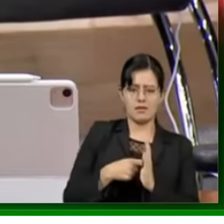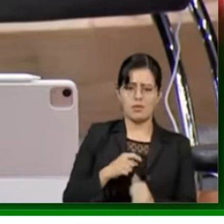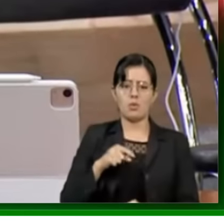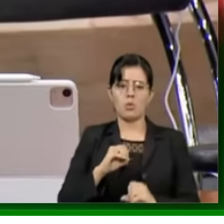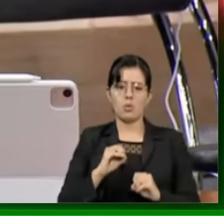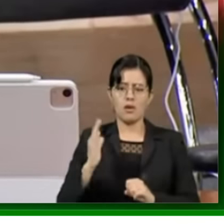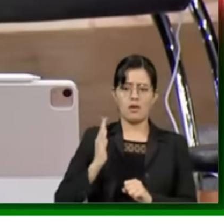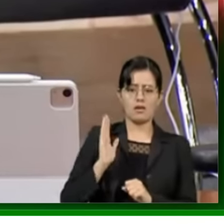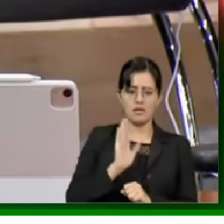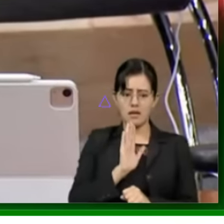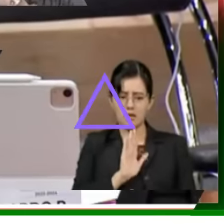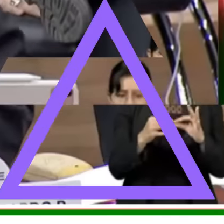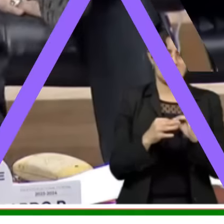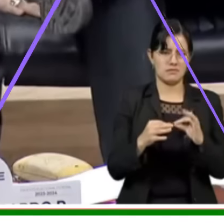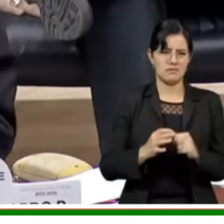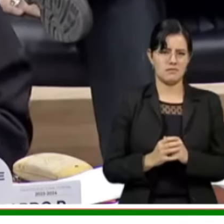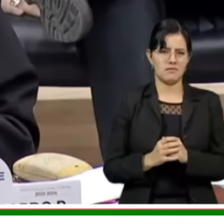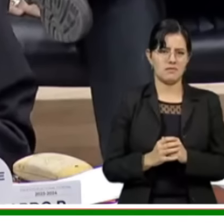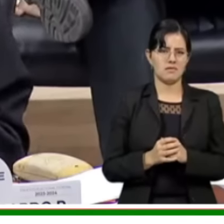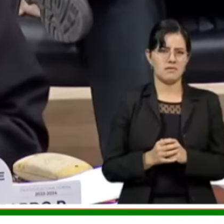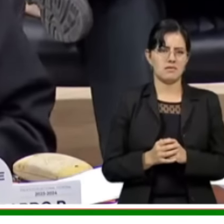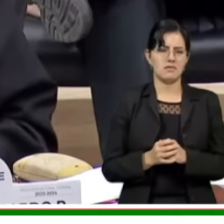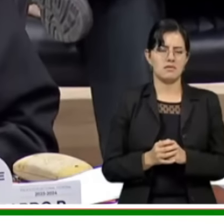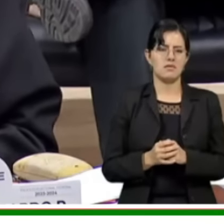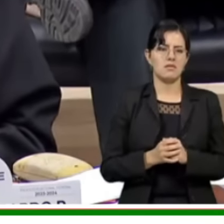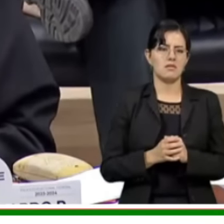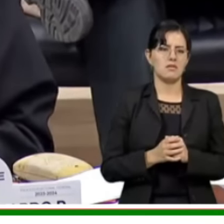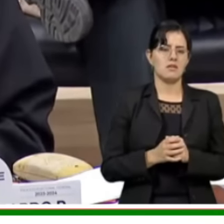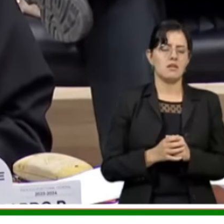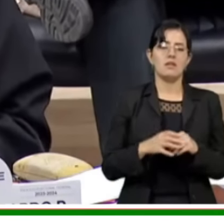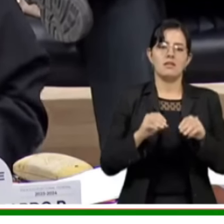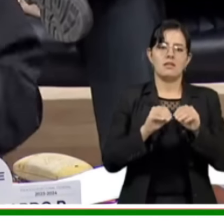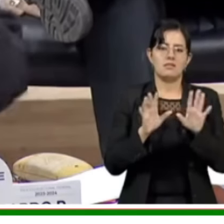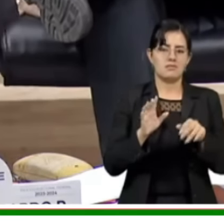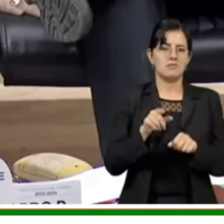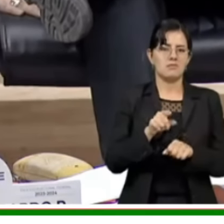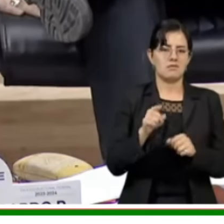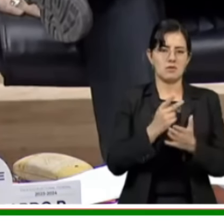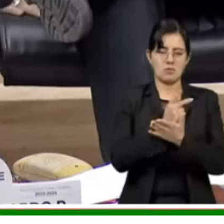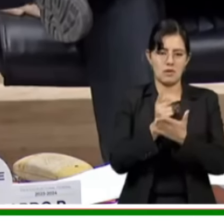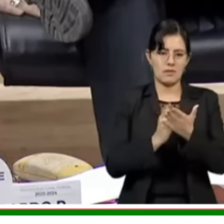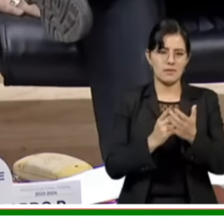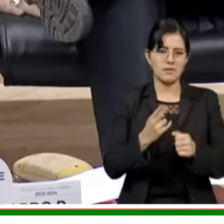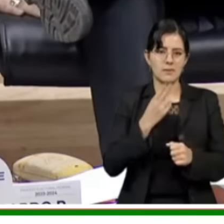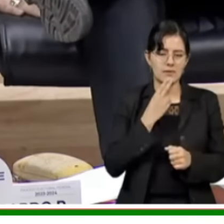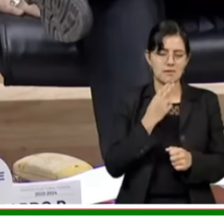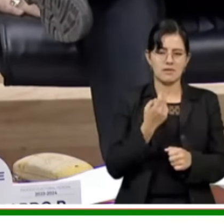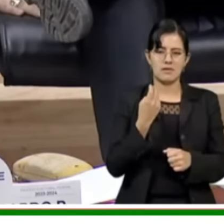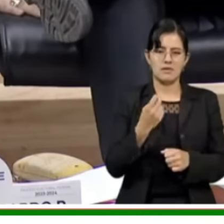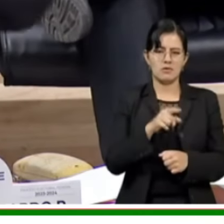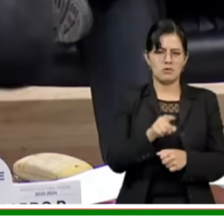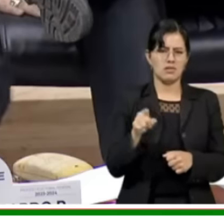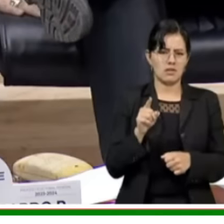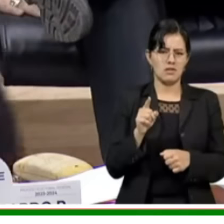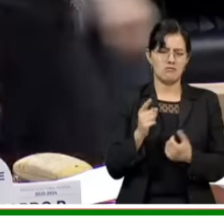chantaje sin que morena Por supuesto que nadie puede defender el uso de program o sea está en la ley están